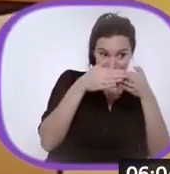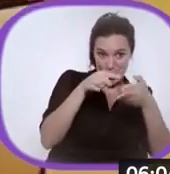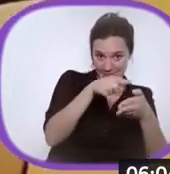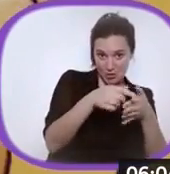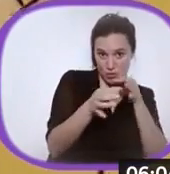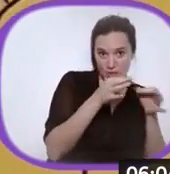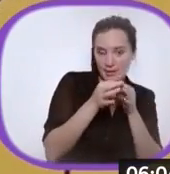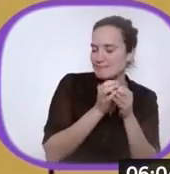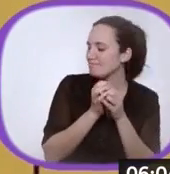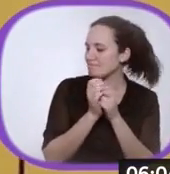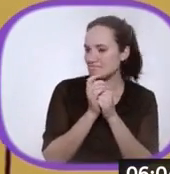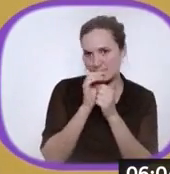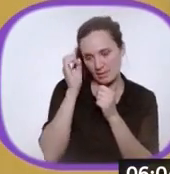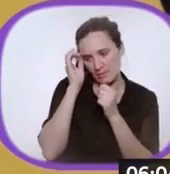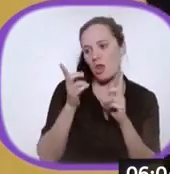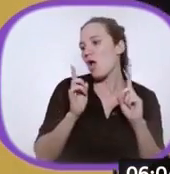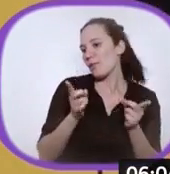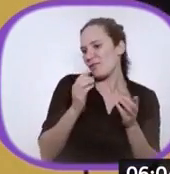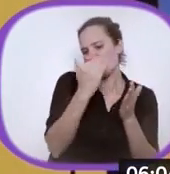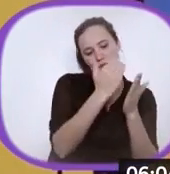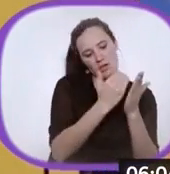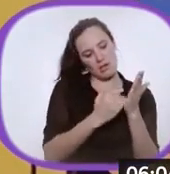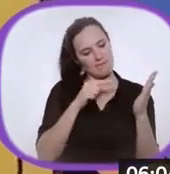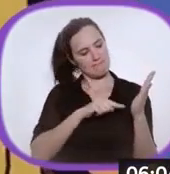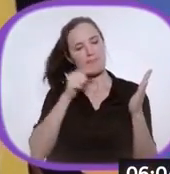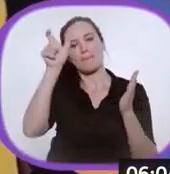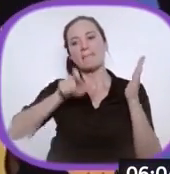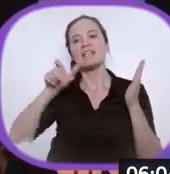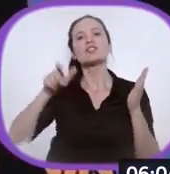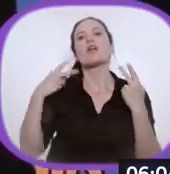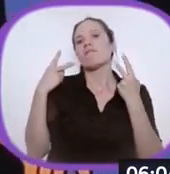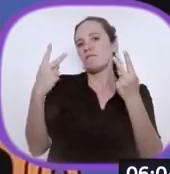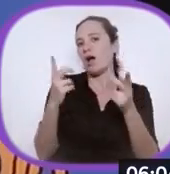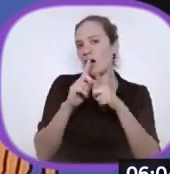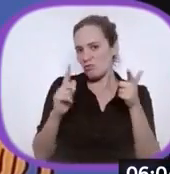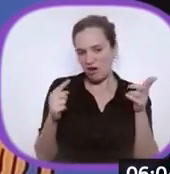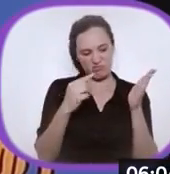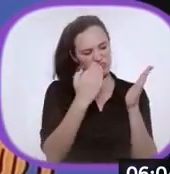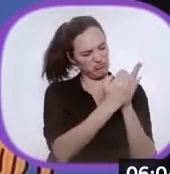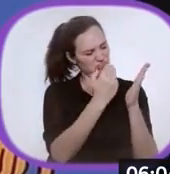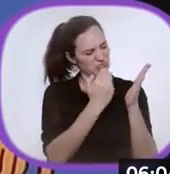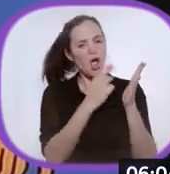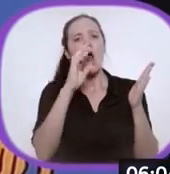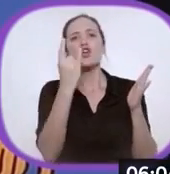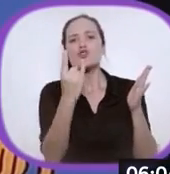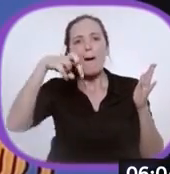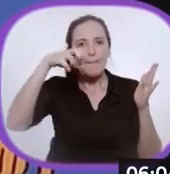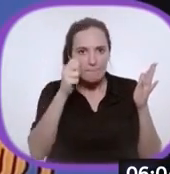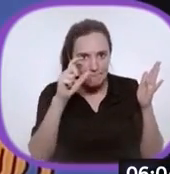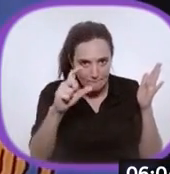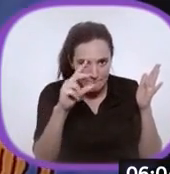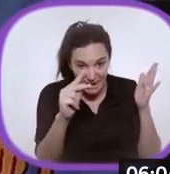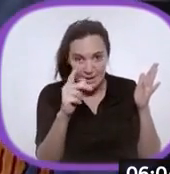Lo siento, no hay ningún Codber Tornasol en la lista de pasajeros. Ni Chiquito, ni Rupac Inca Huaco